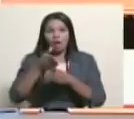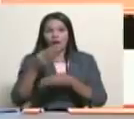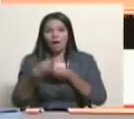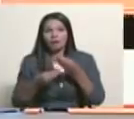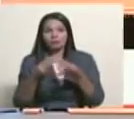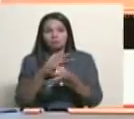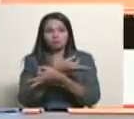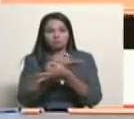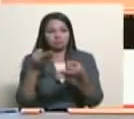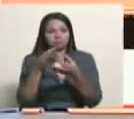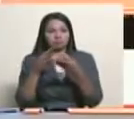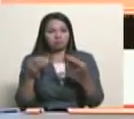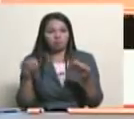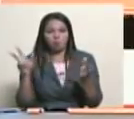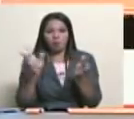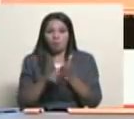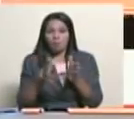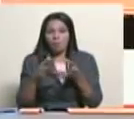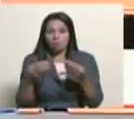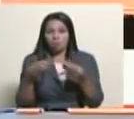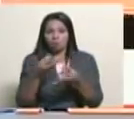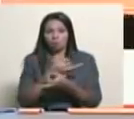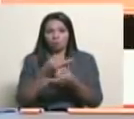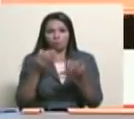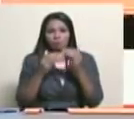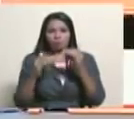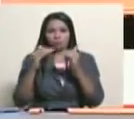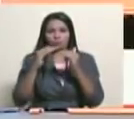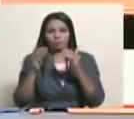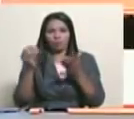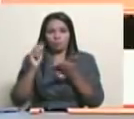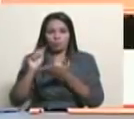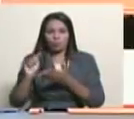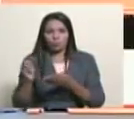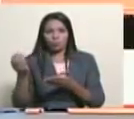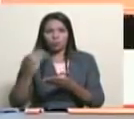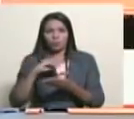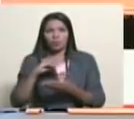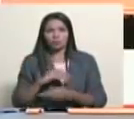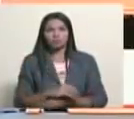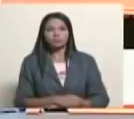eximir todas las materias tenemos que eximirlas.